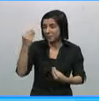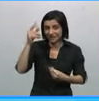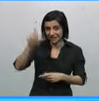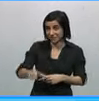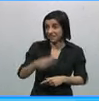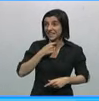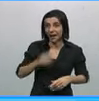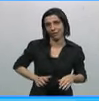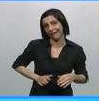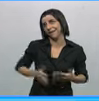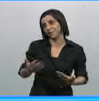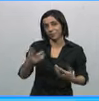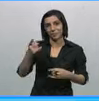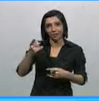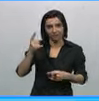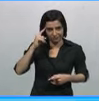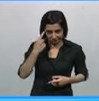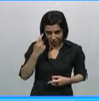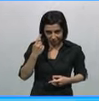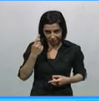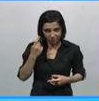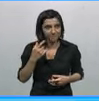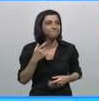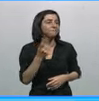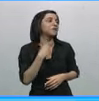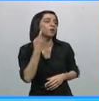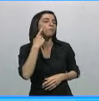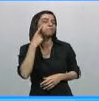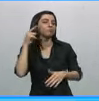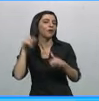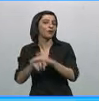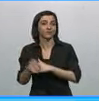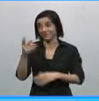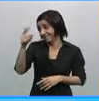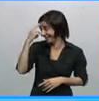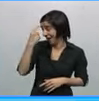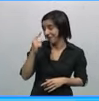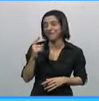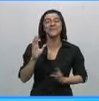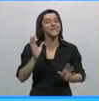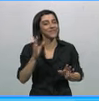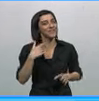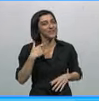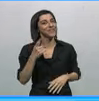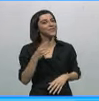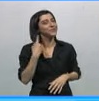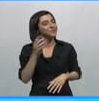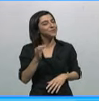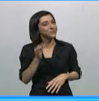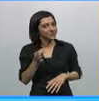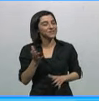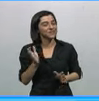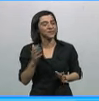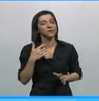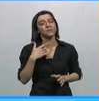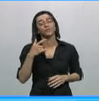No, como lo conocemos... ¿Que está loco? Ya sabíamos... No, ya sabíamos de antemano que cuando llegó a